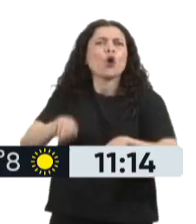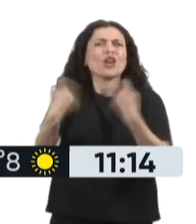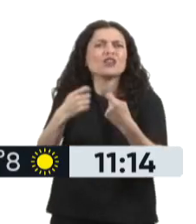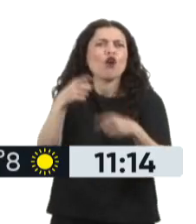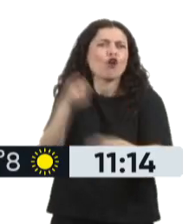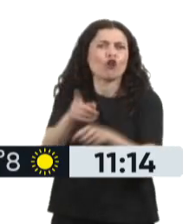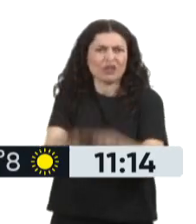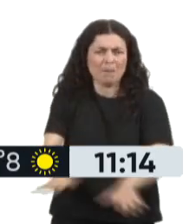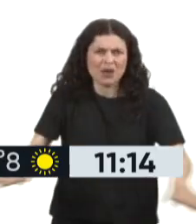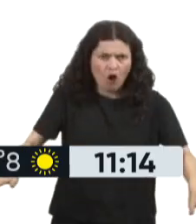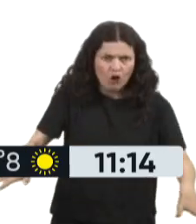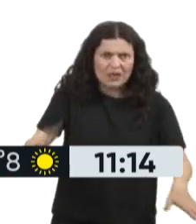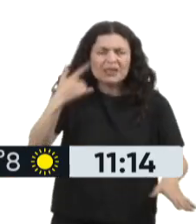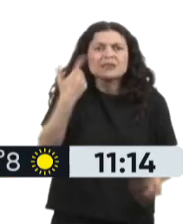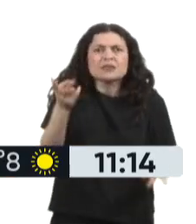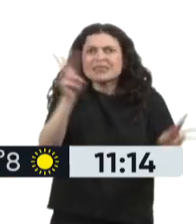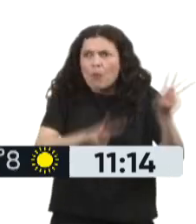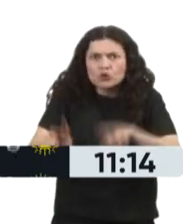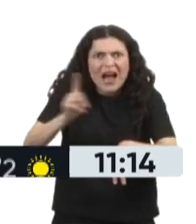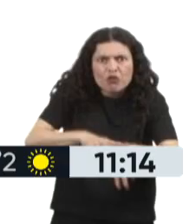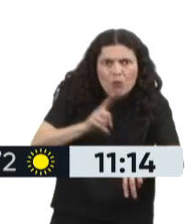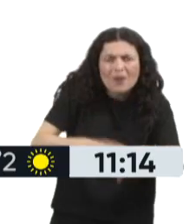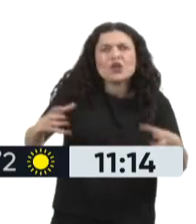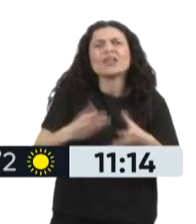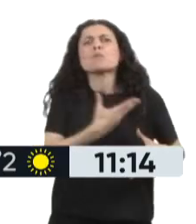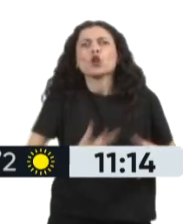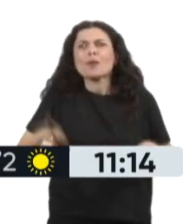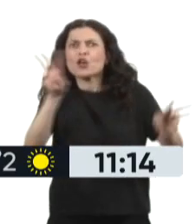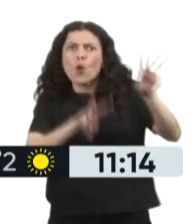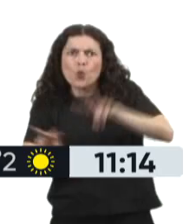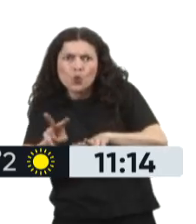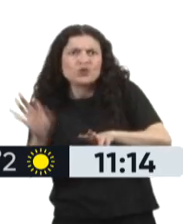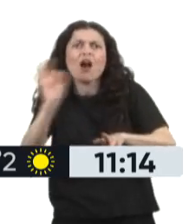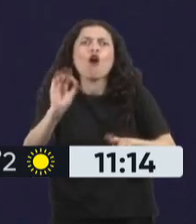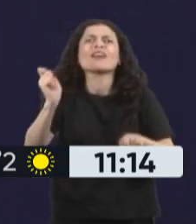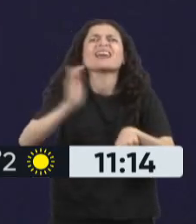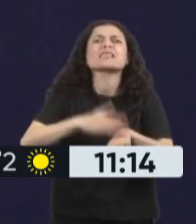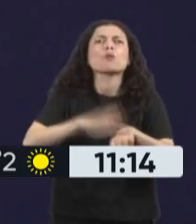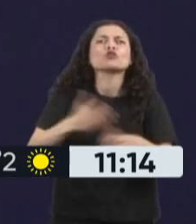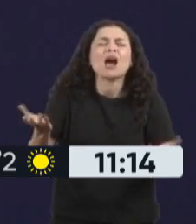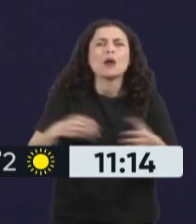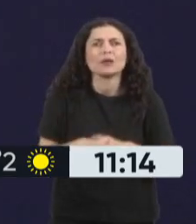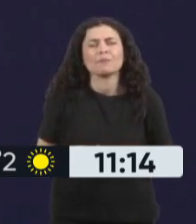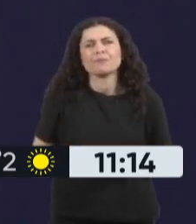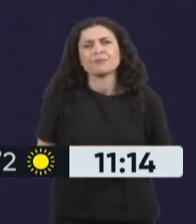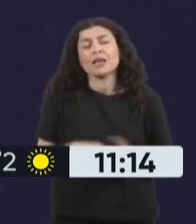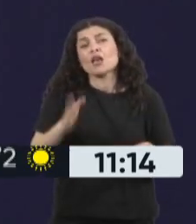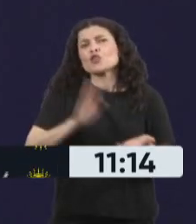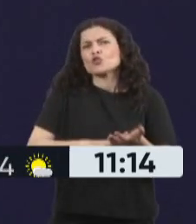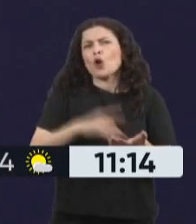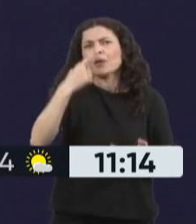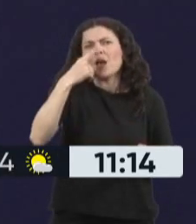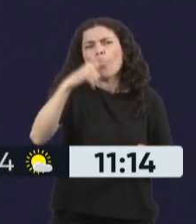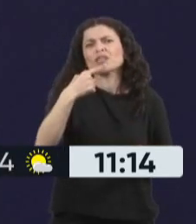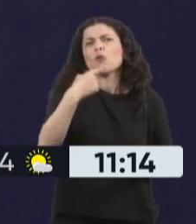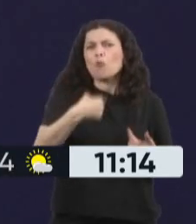y saber si hay un operativo de seguridad que ha puesto en marcha el gobierno o si se está encargando misiones de eso. Gracias. Bueno, con respecto a lo último, se está